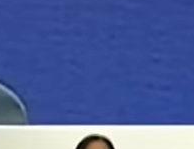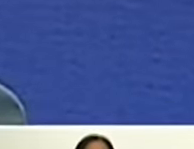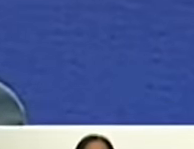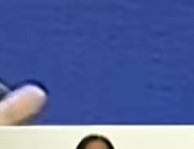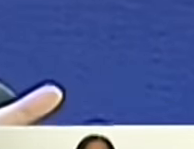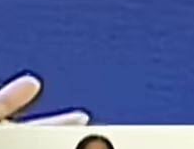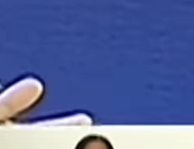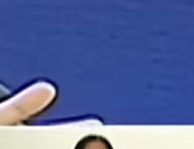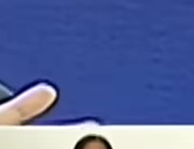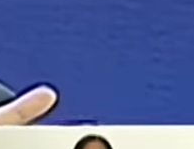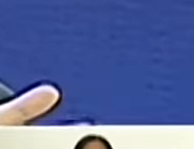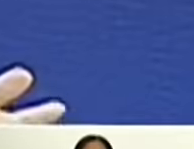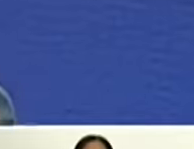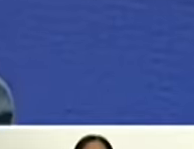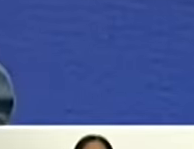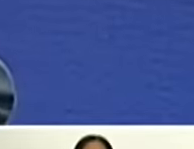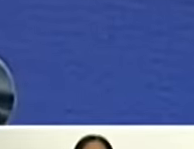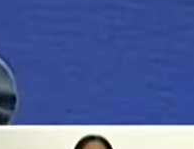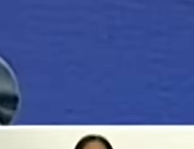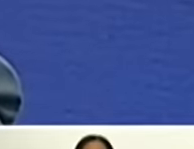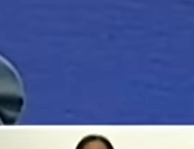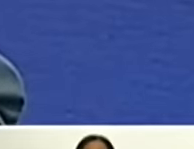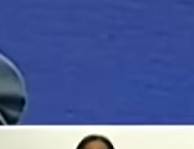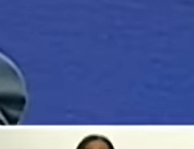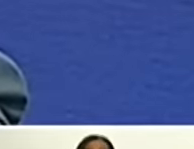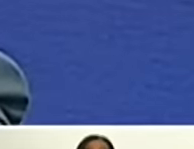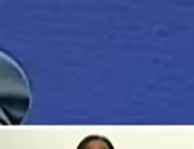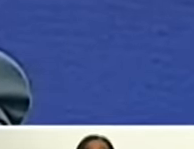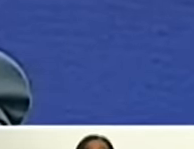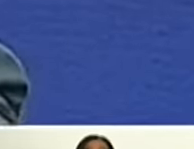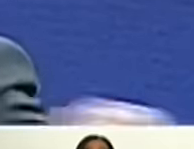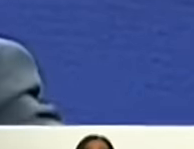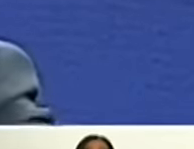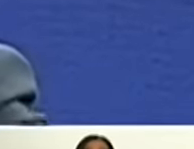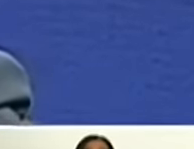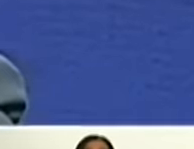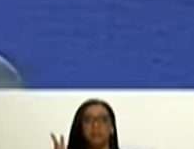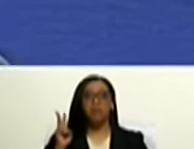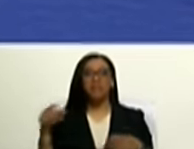espiritistas, los paganos. Primera vez que en Venezuela se reúnen